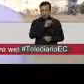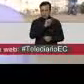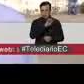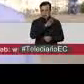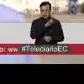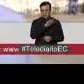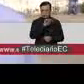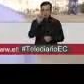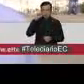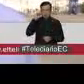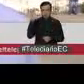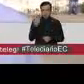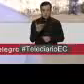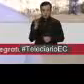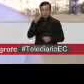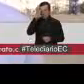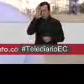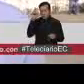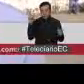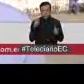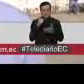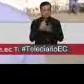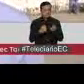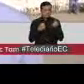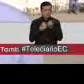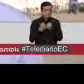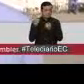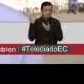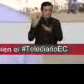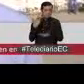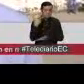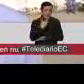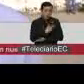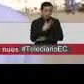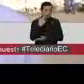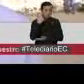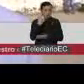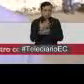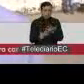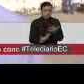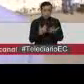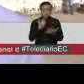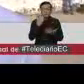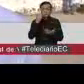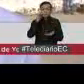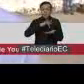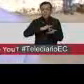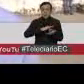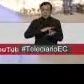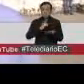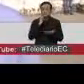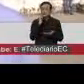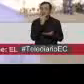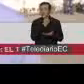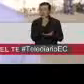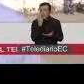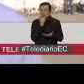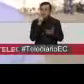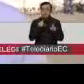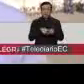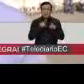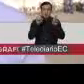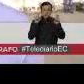hospital que aquí en el recinto fátima va a dar vacunación exámenes de sangre una farmacia básica odontología ginecología